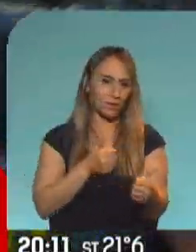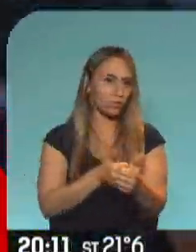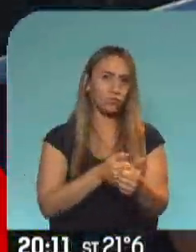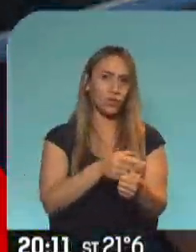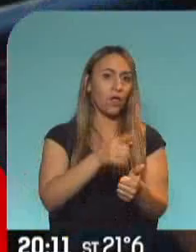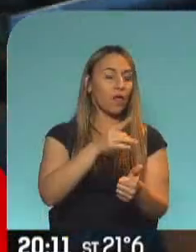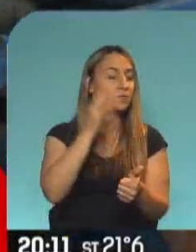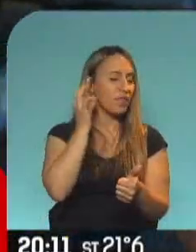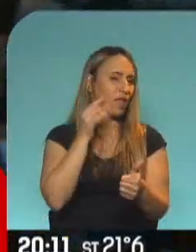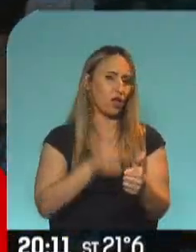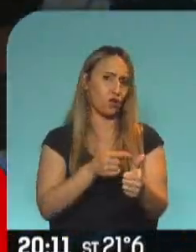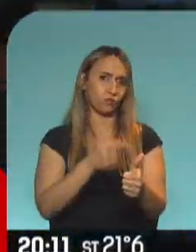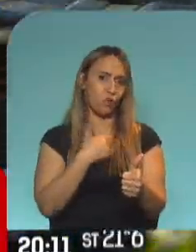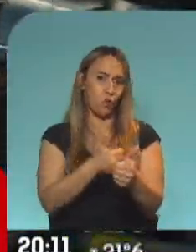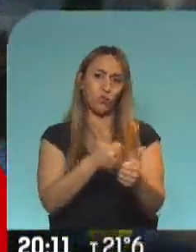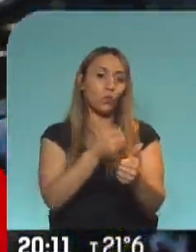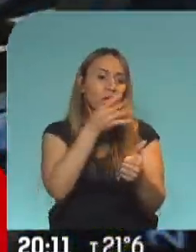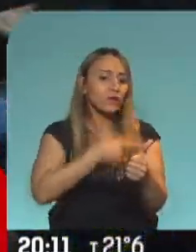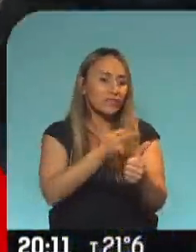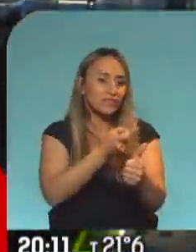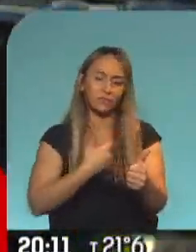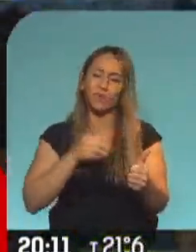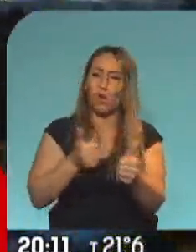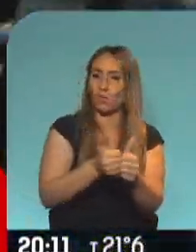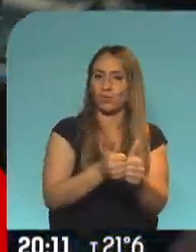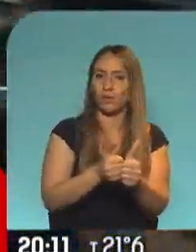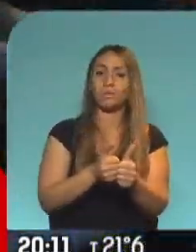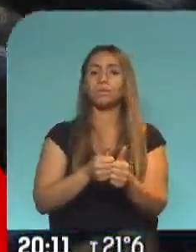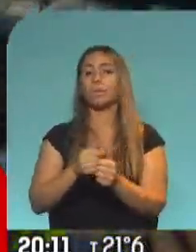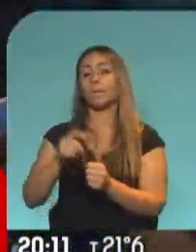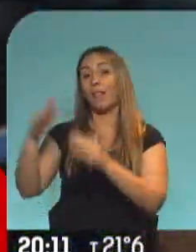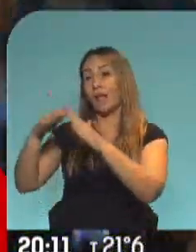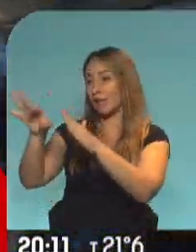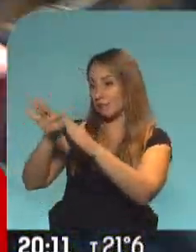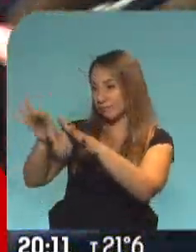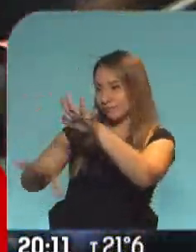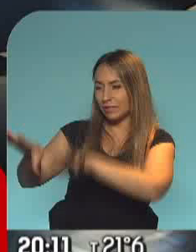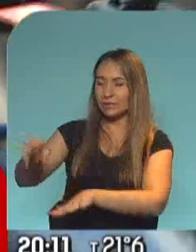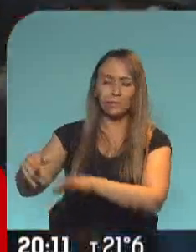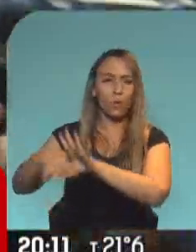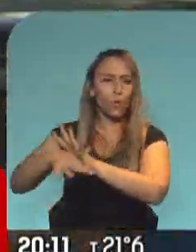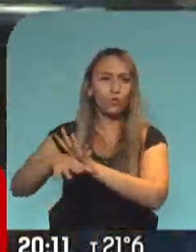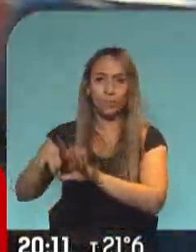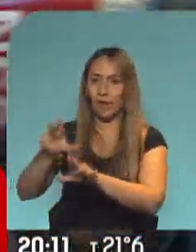lo que necesito es un lugar acorde para el cuidado que necesita